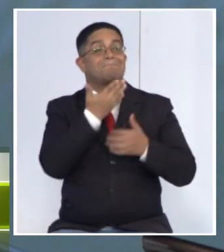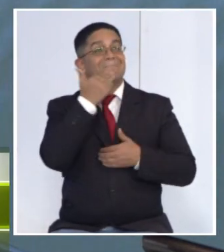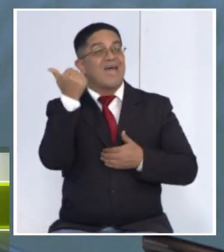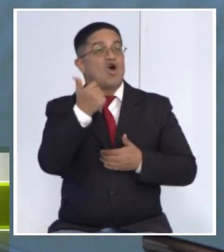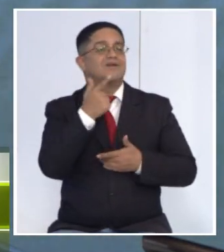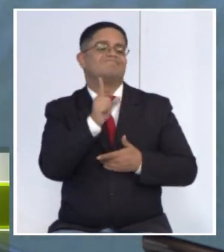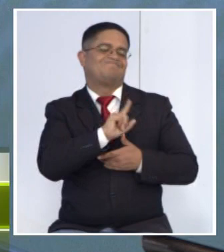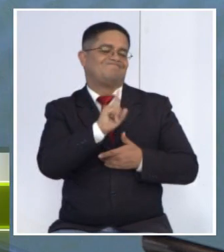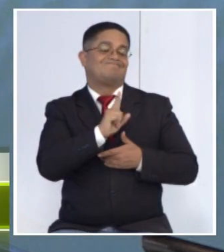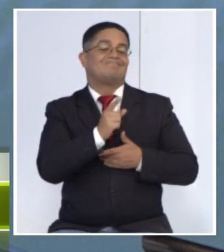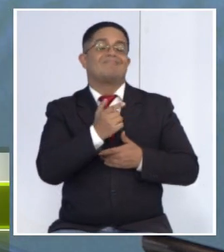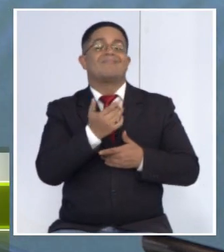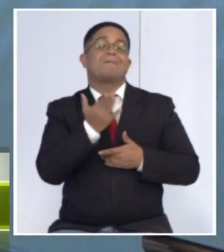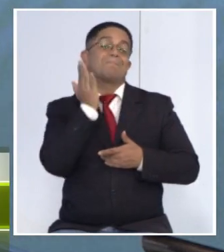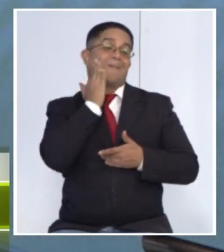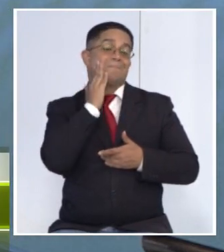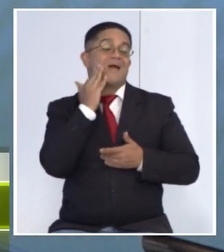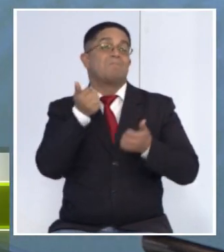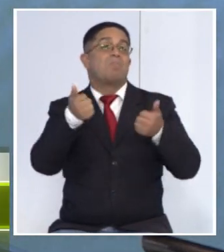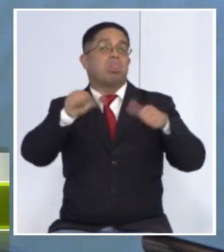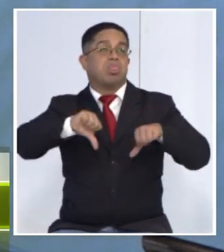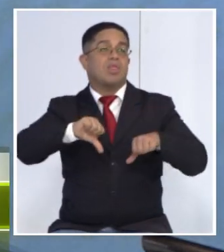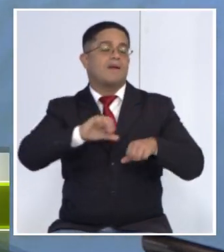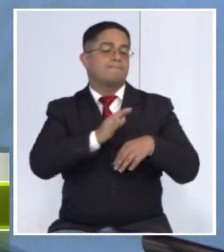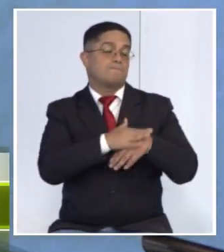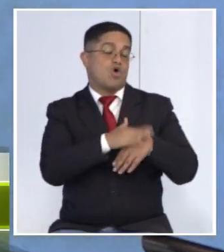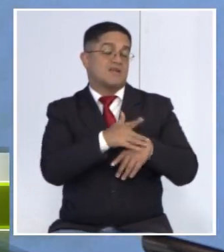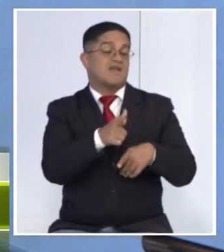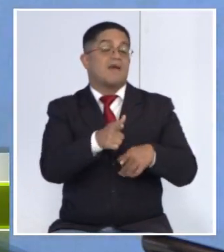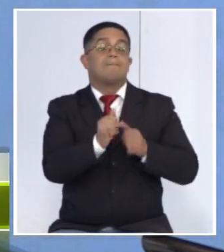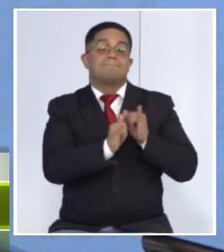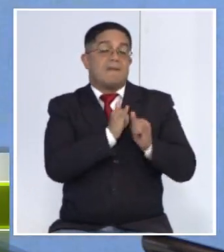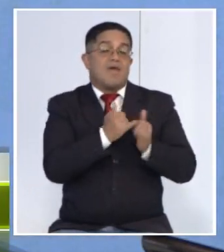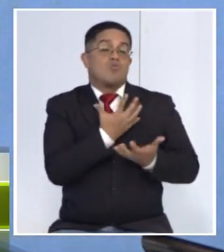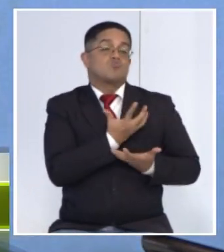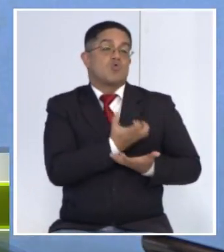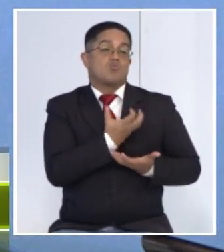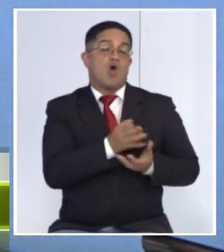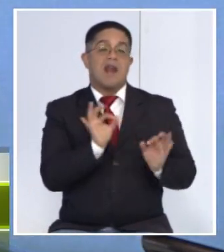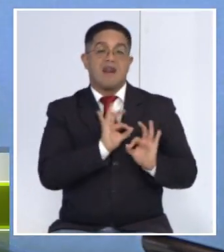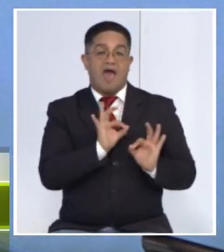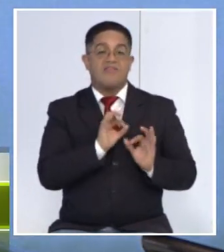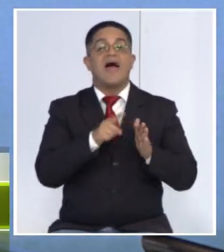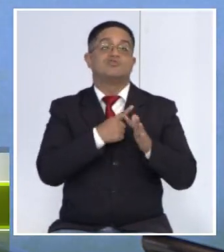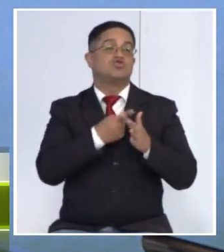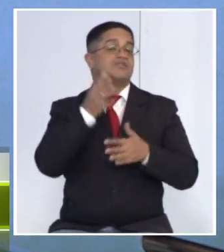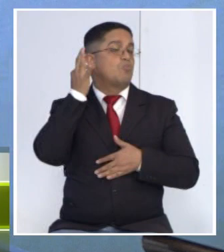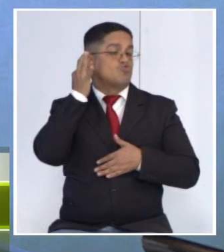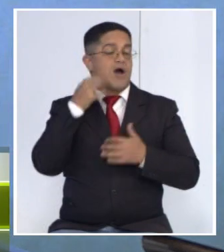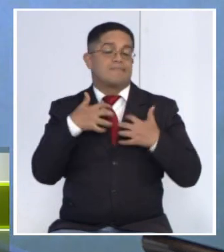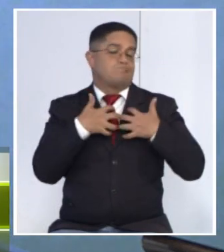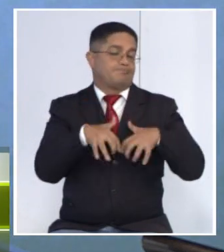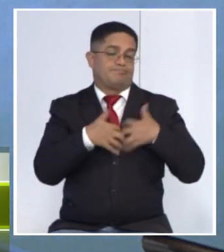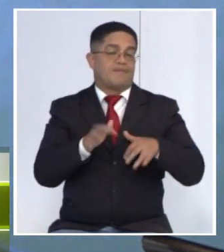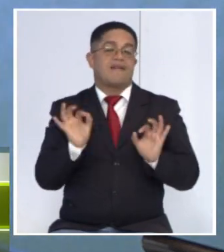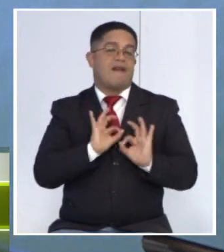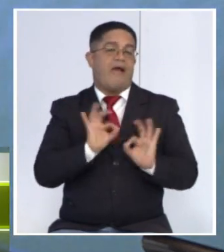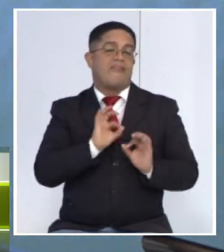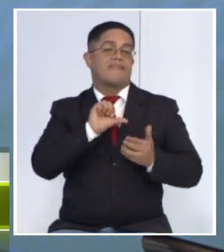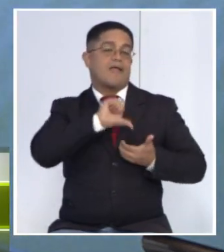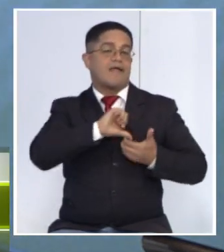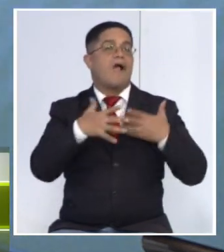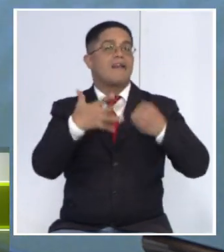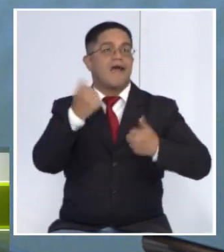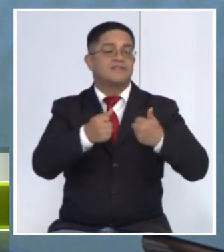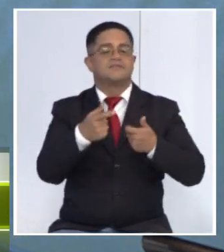para atrás. Claro. Porque el bebé va a comer menos del pecho, entonces va a haber menos producción de leche. La recomendación para unos